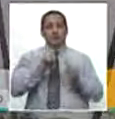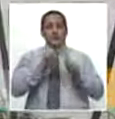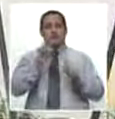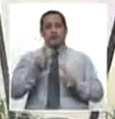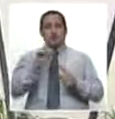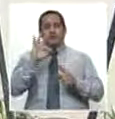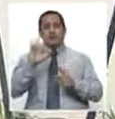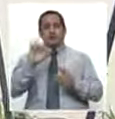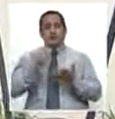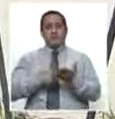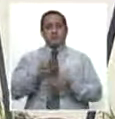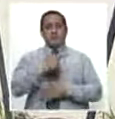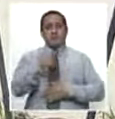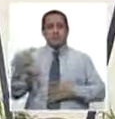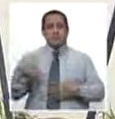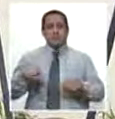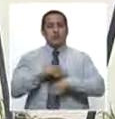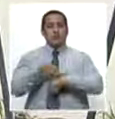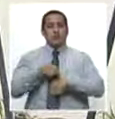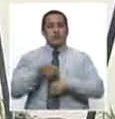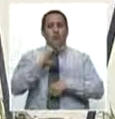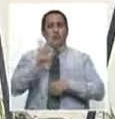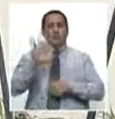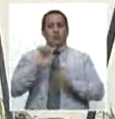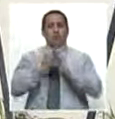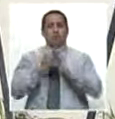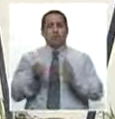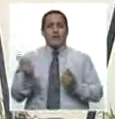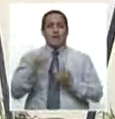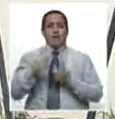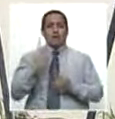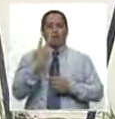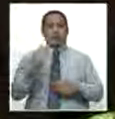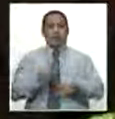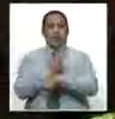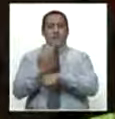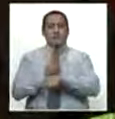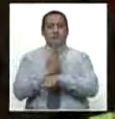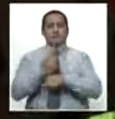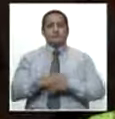de dos, de tres veces por semana, pueden durar 45 minutos a dos horas.